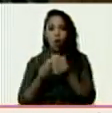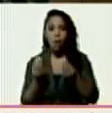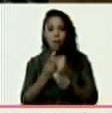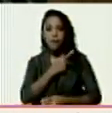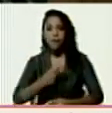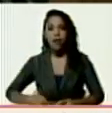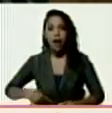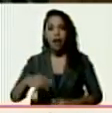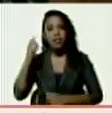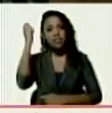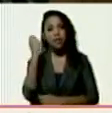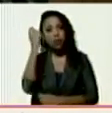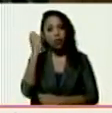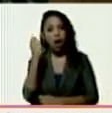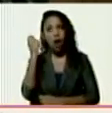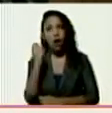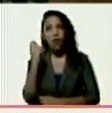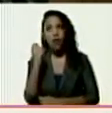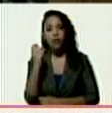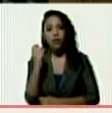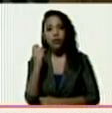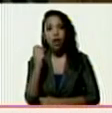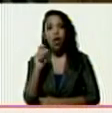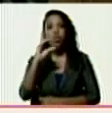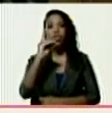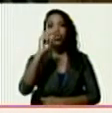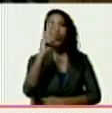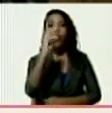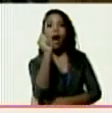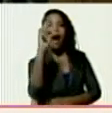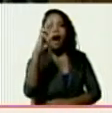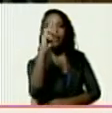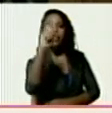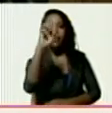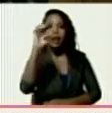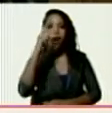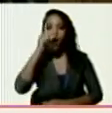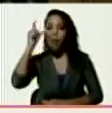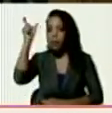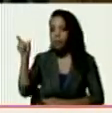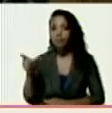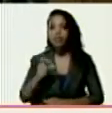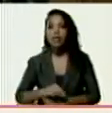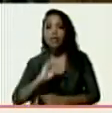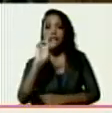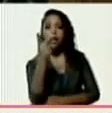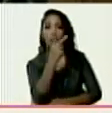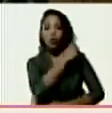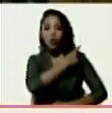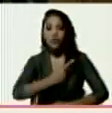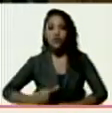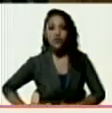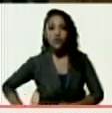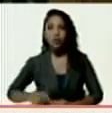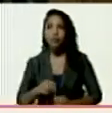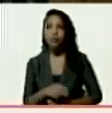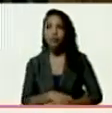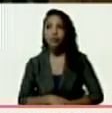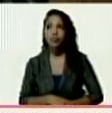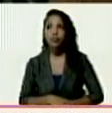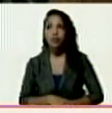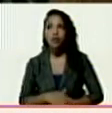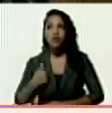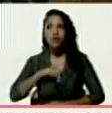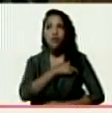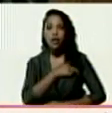el diputado, colega diputado Franklin Duarte. El segundo vicepresidente, por supuesto,